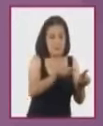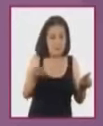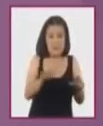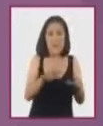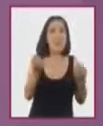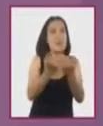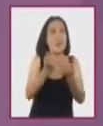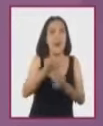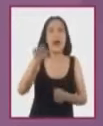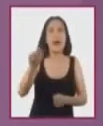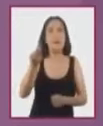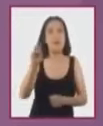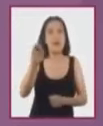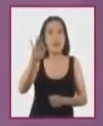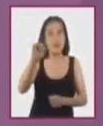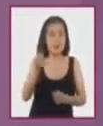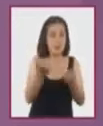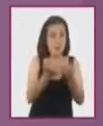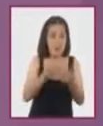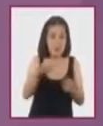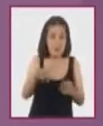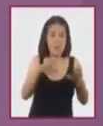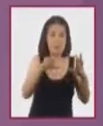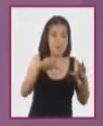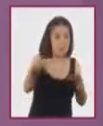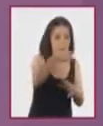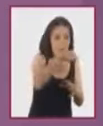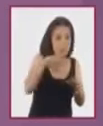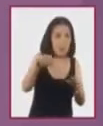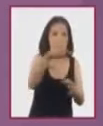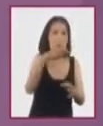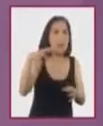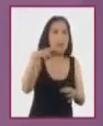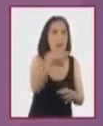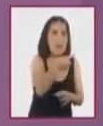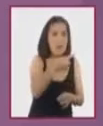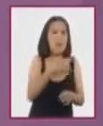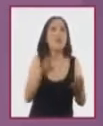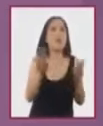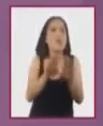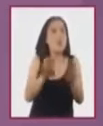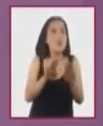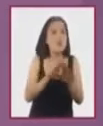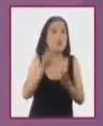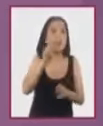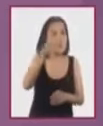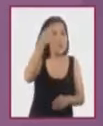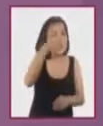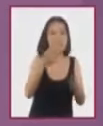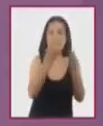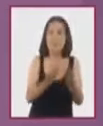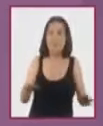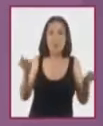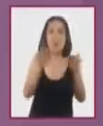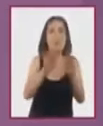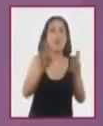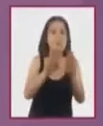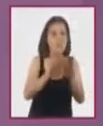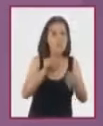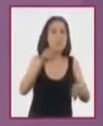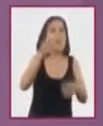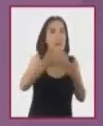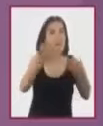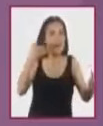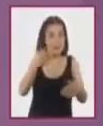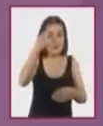Apophis hacia la órbita de la Tierra y la velocidad con la que viaja, entre otros conceptos físicos, es indispensable para tomar las medidas de